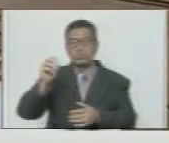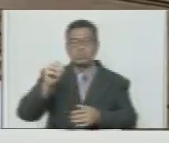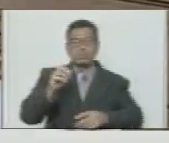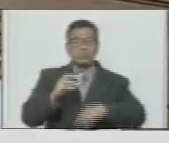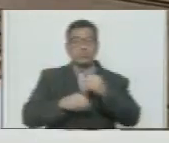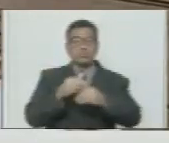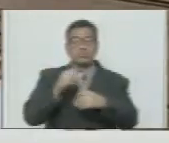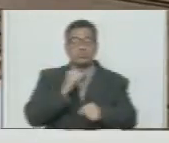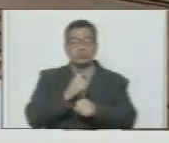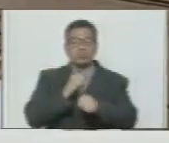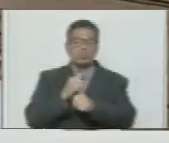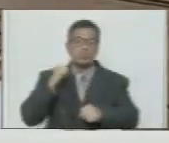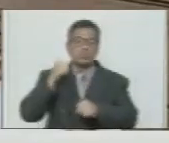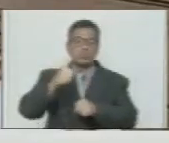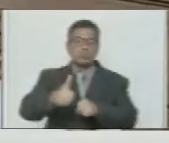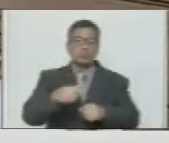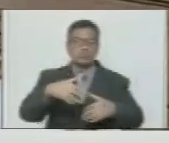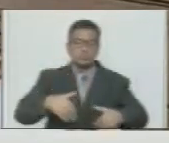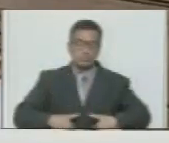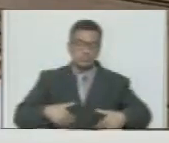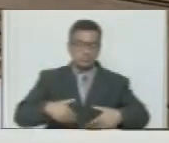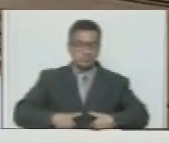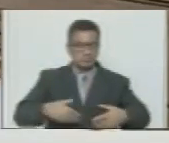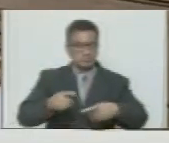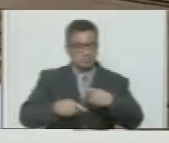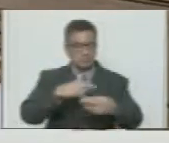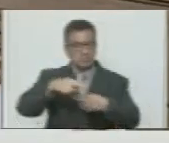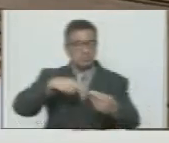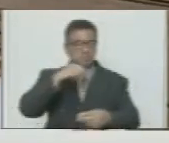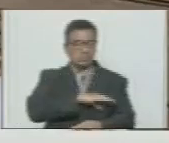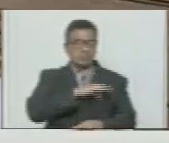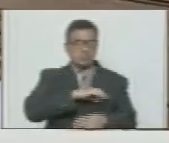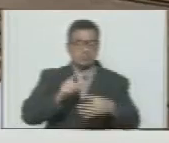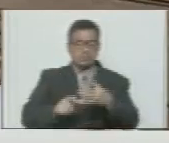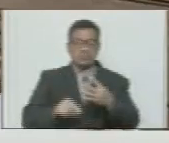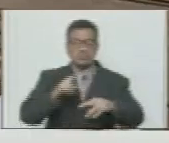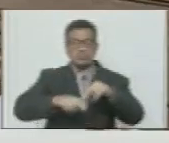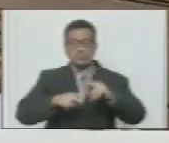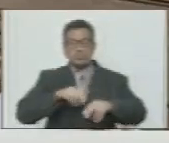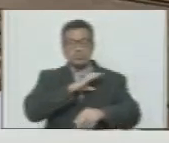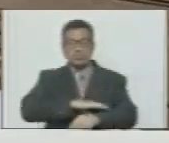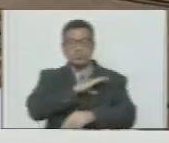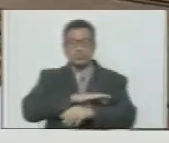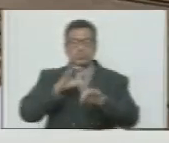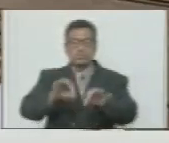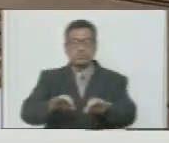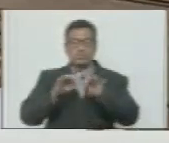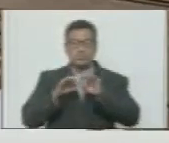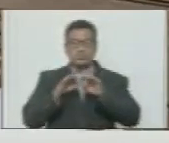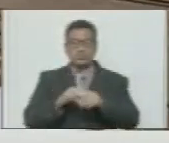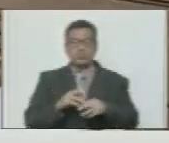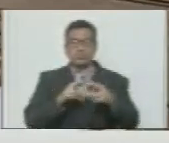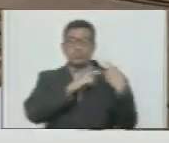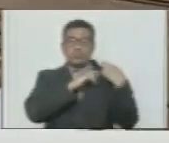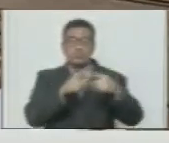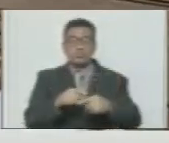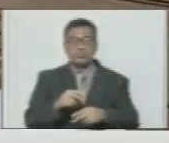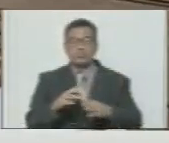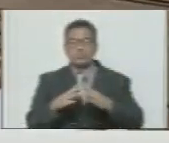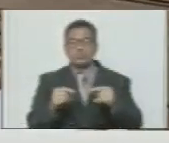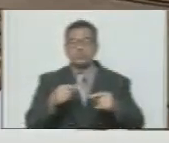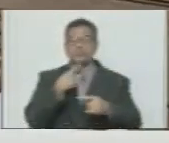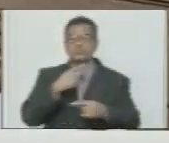Agüero por su destacada trayectoria como luchador social incansable. Tercero, crear una comisión especial que se encargue